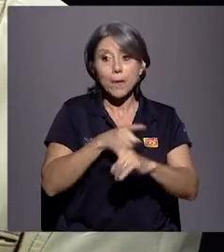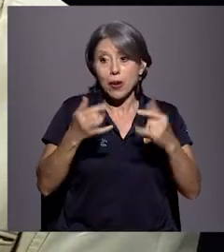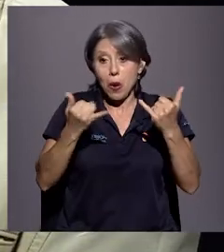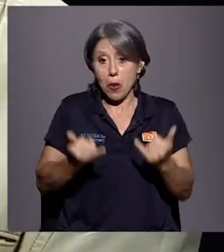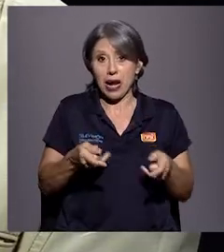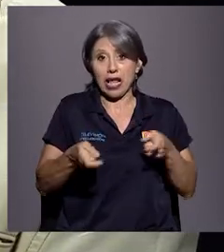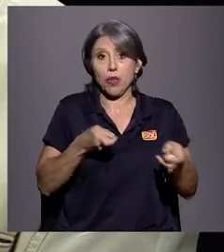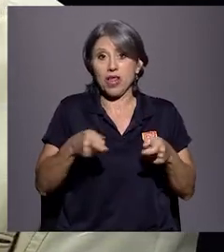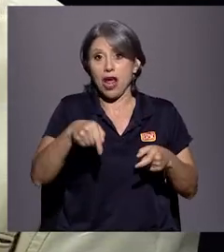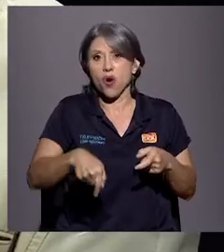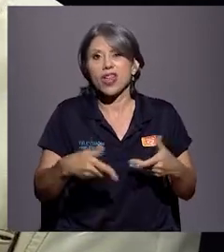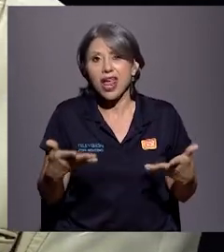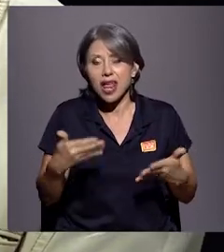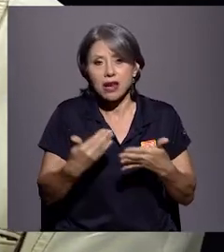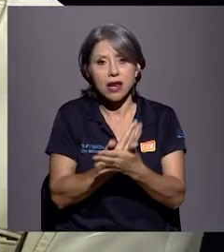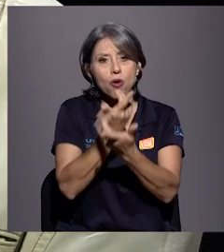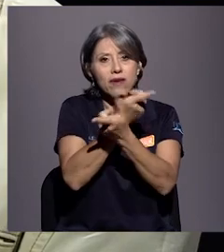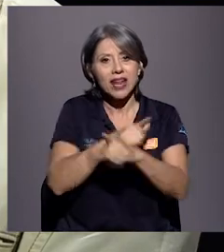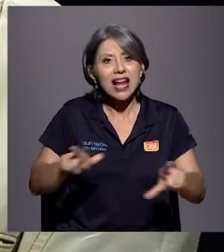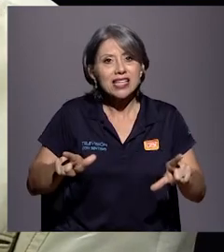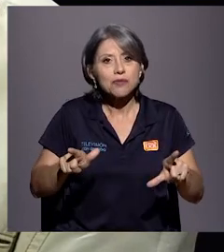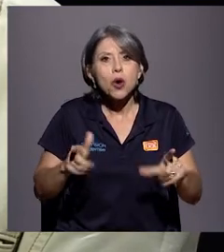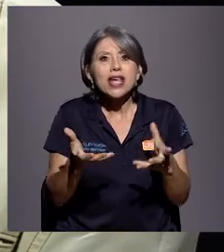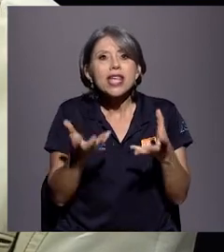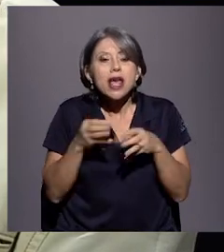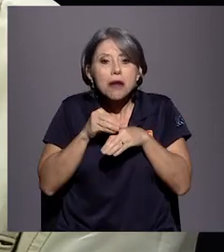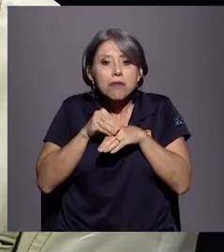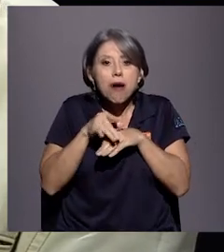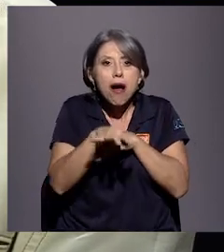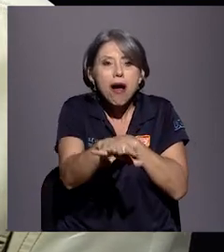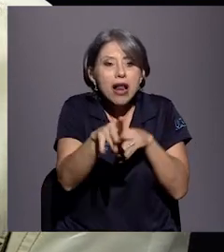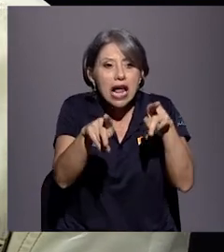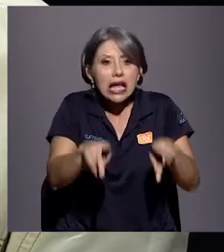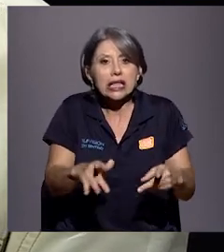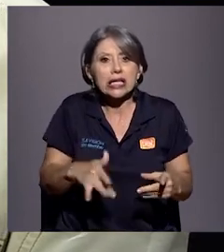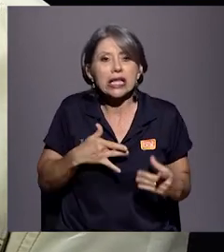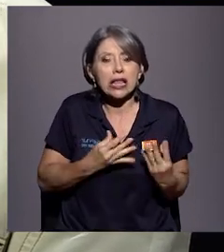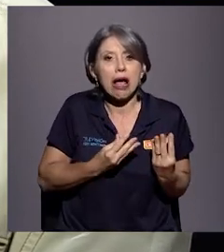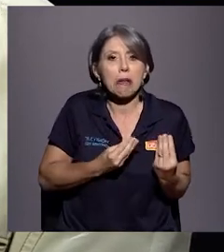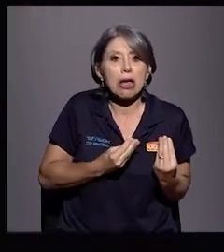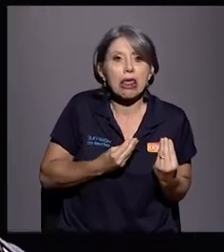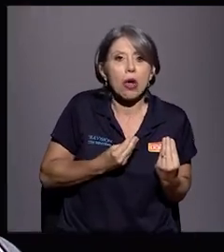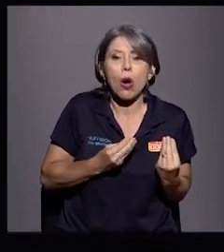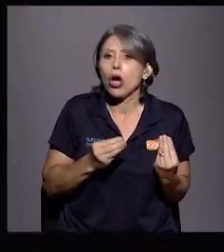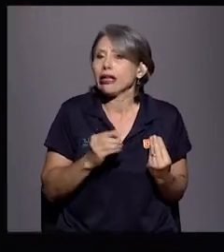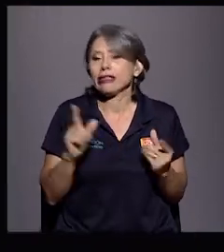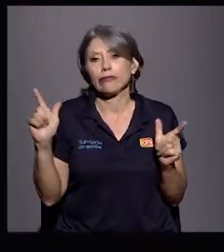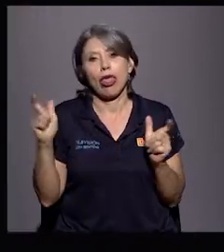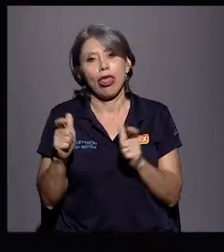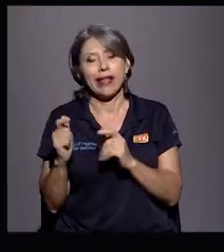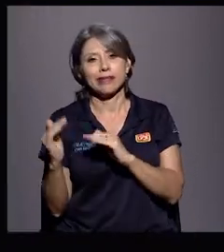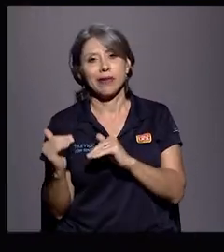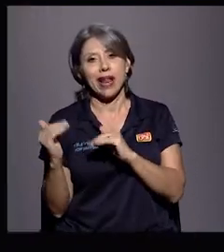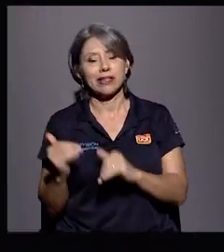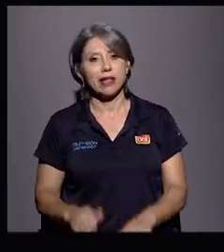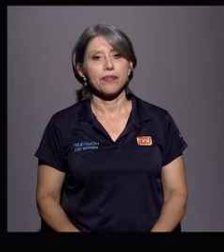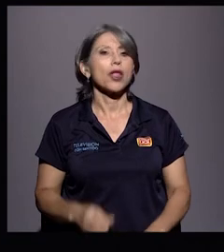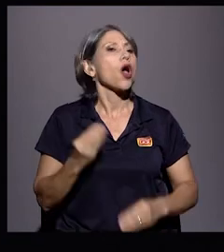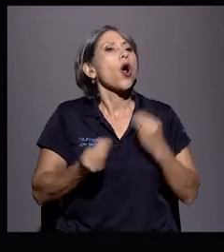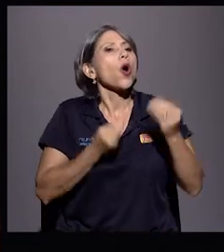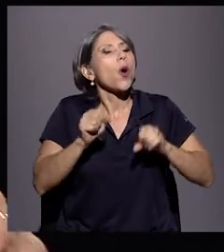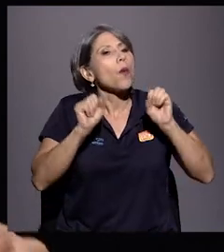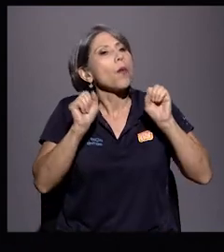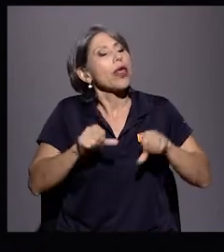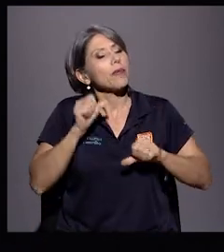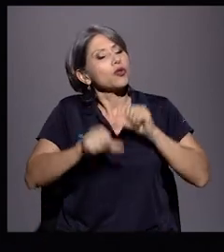es el neoliberalismo, que es crear demasiado miedo en la gente y muy poca esperanza. ¿Cómo podemos luchar contra ese miedo?